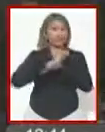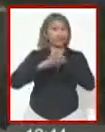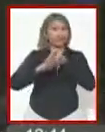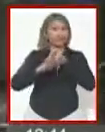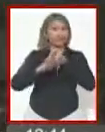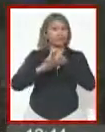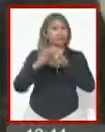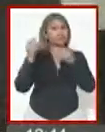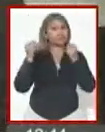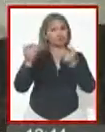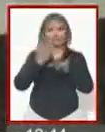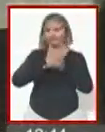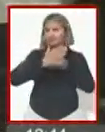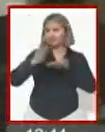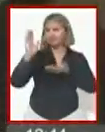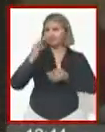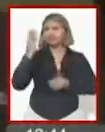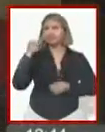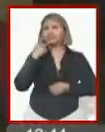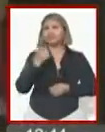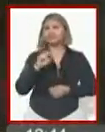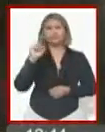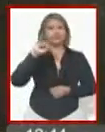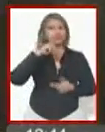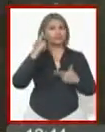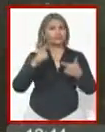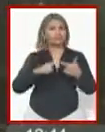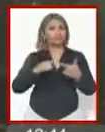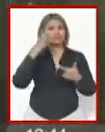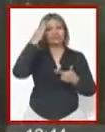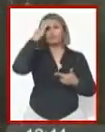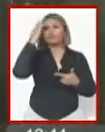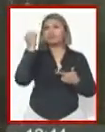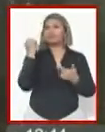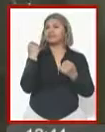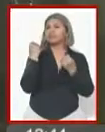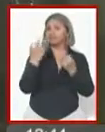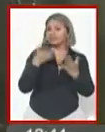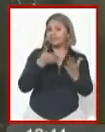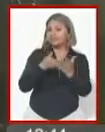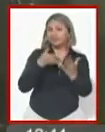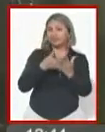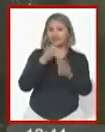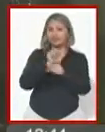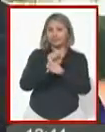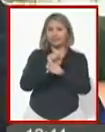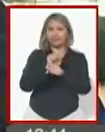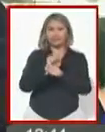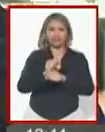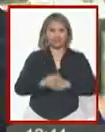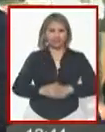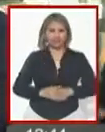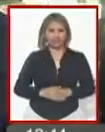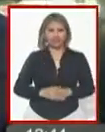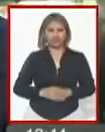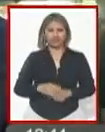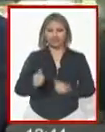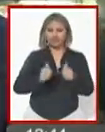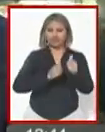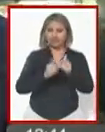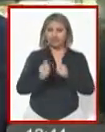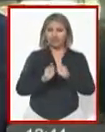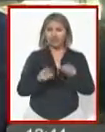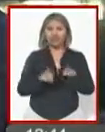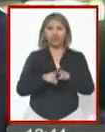de la noche a la mañana lo han despedido. Ya el segundo es por el acoso laboral y el amedrentamiento de la parte de la